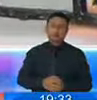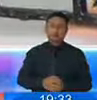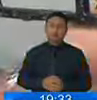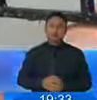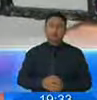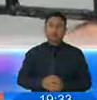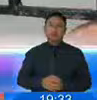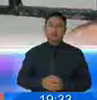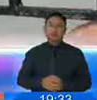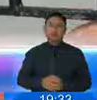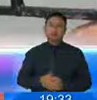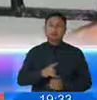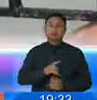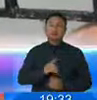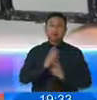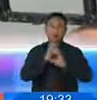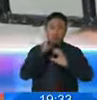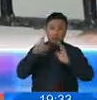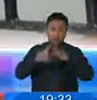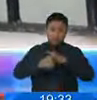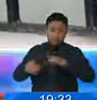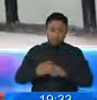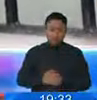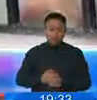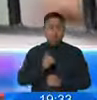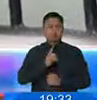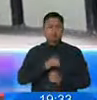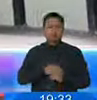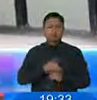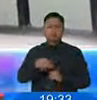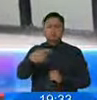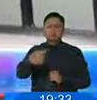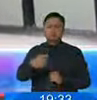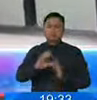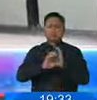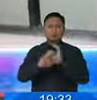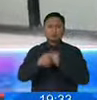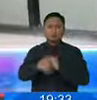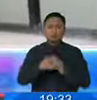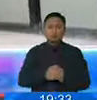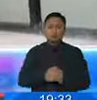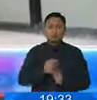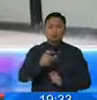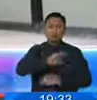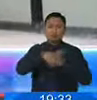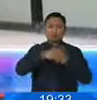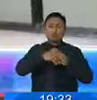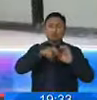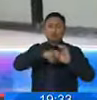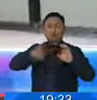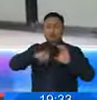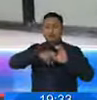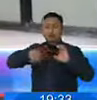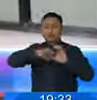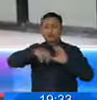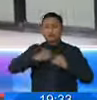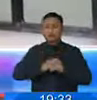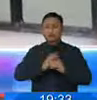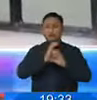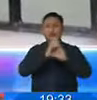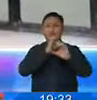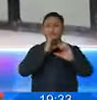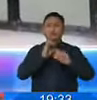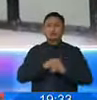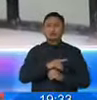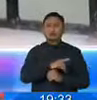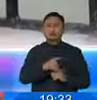viste, la toma adelante. Pero ahí, movería Salina, todos los pasajeros se bajaron y el bus, que